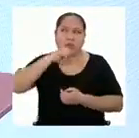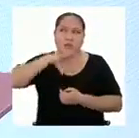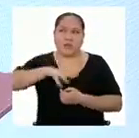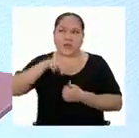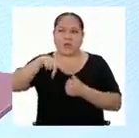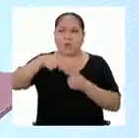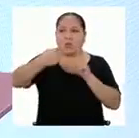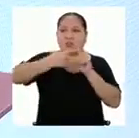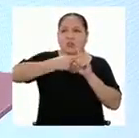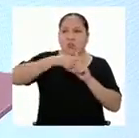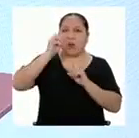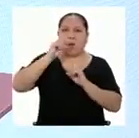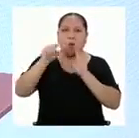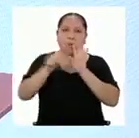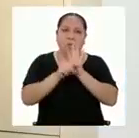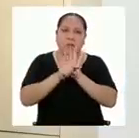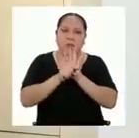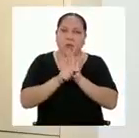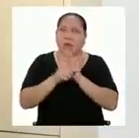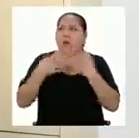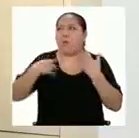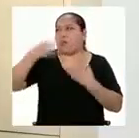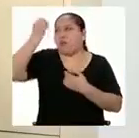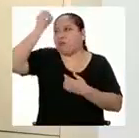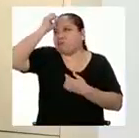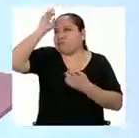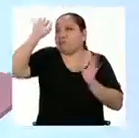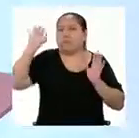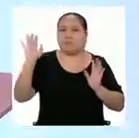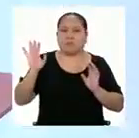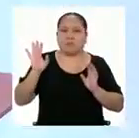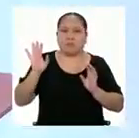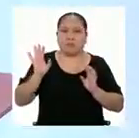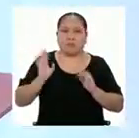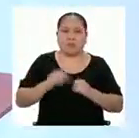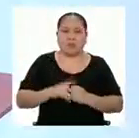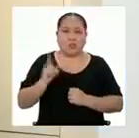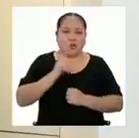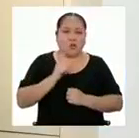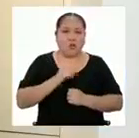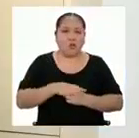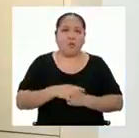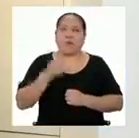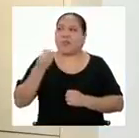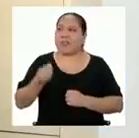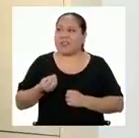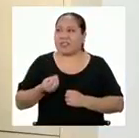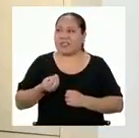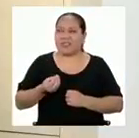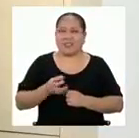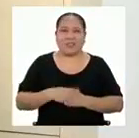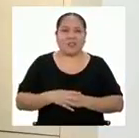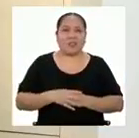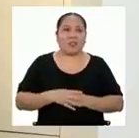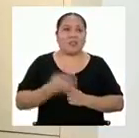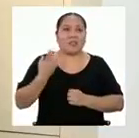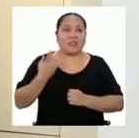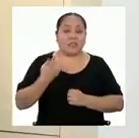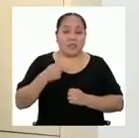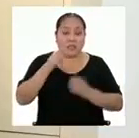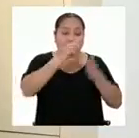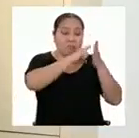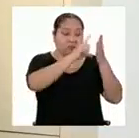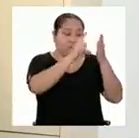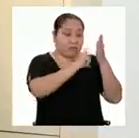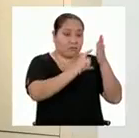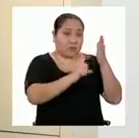positivo o negativo, simplemente porque sí. Claro que no. ¿Por qué? Por ejemplo, si en una parte de la lectura